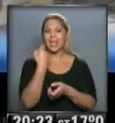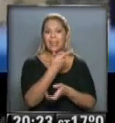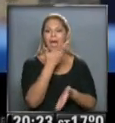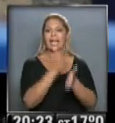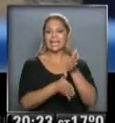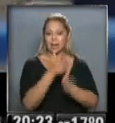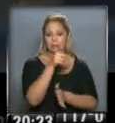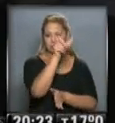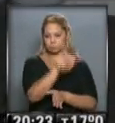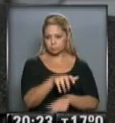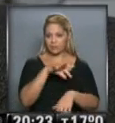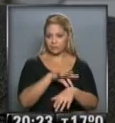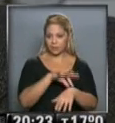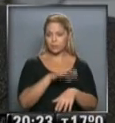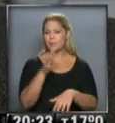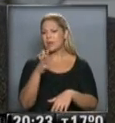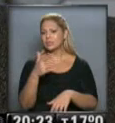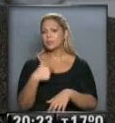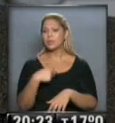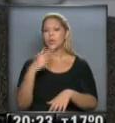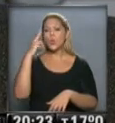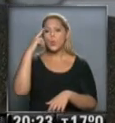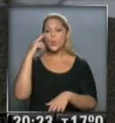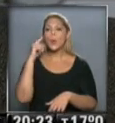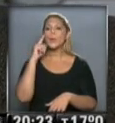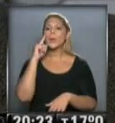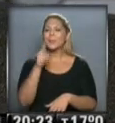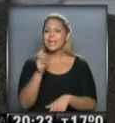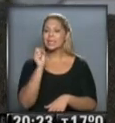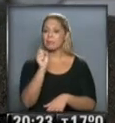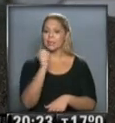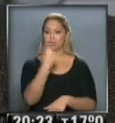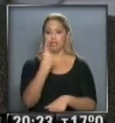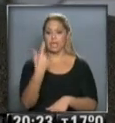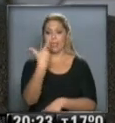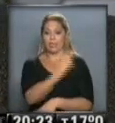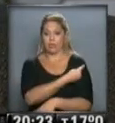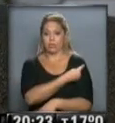el paciente. Y el costo estará alrededor de unos 9,000 pesos cada dosis, que es un